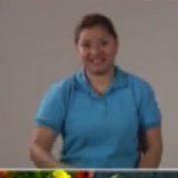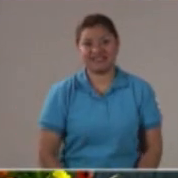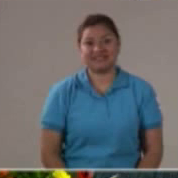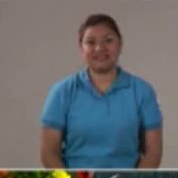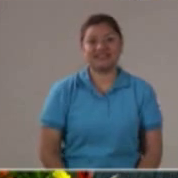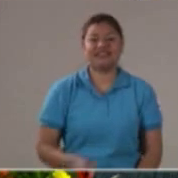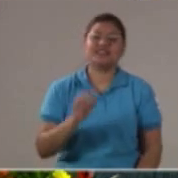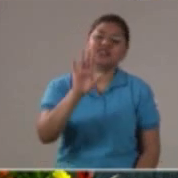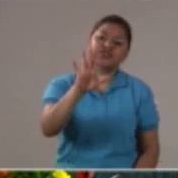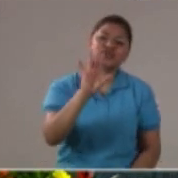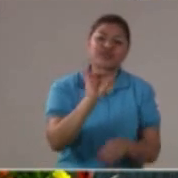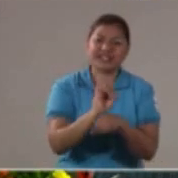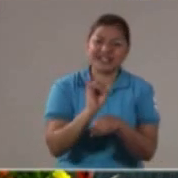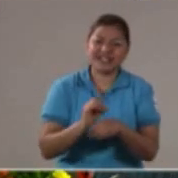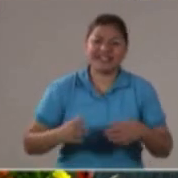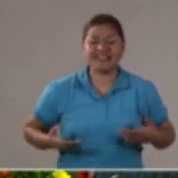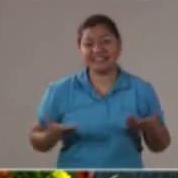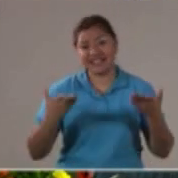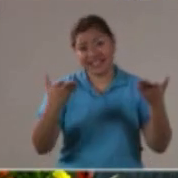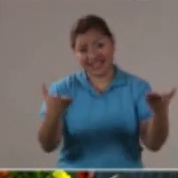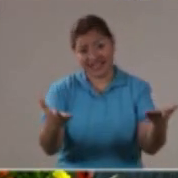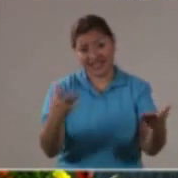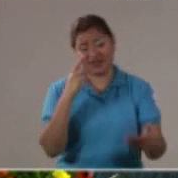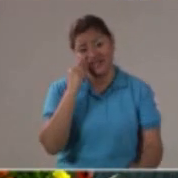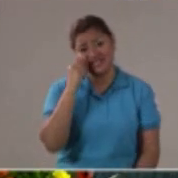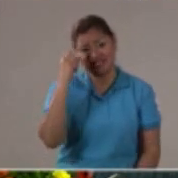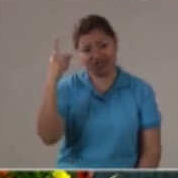es su iglesia que el Señor le dio.